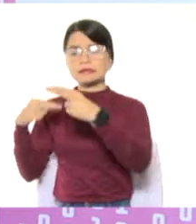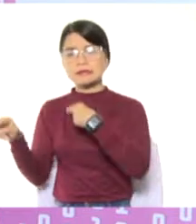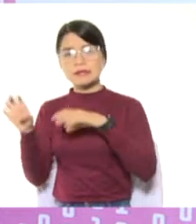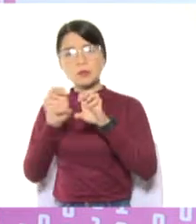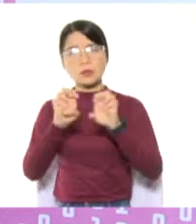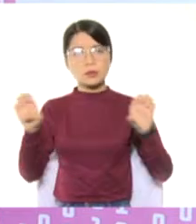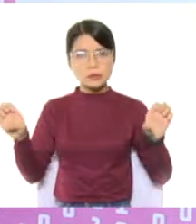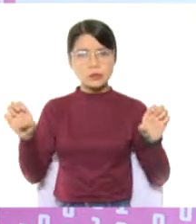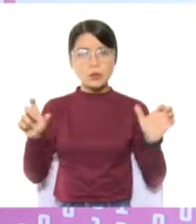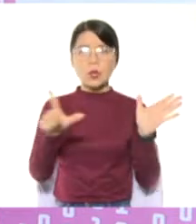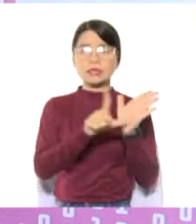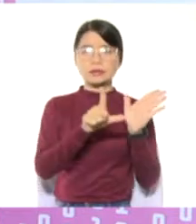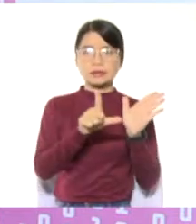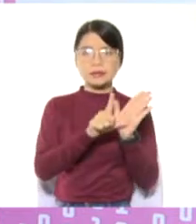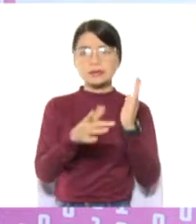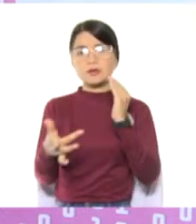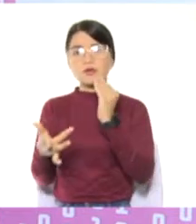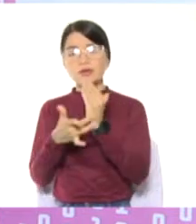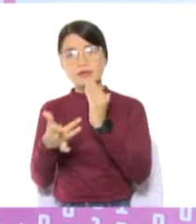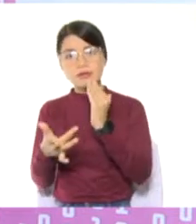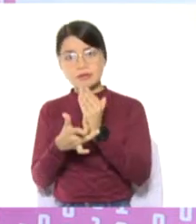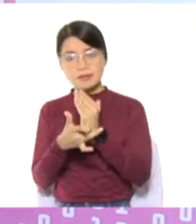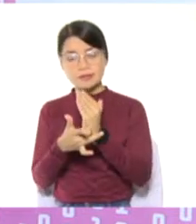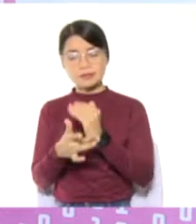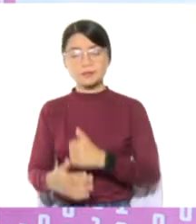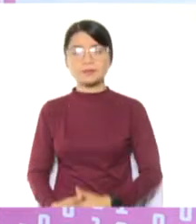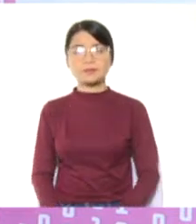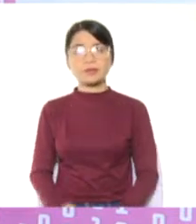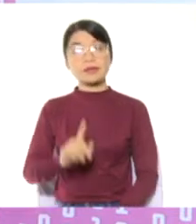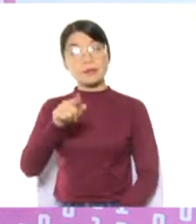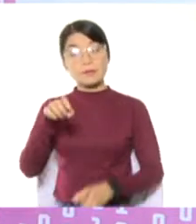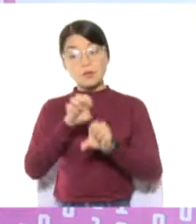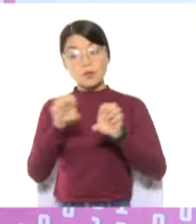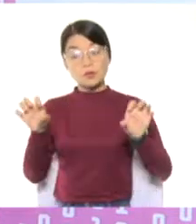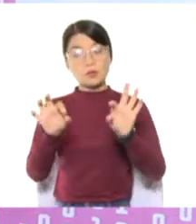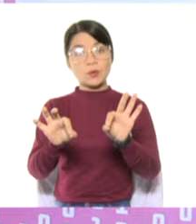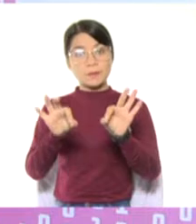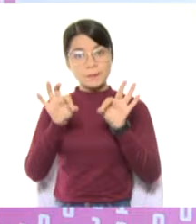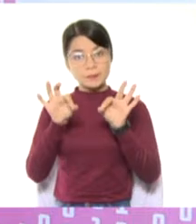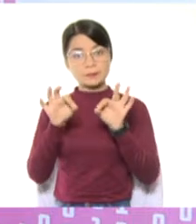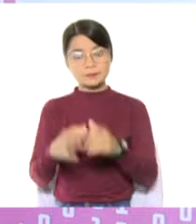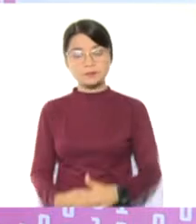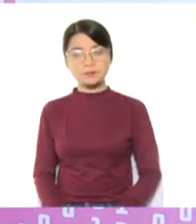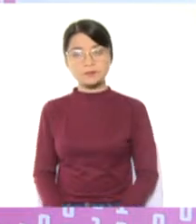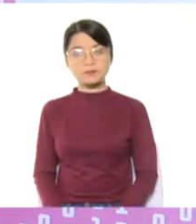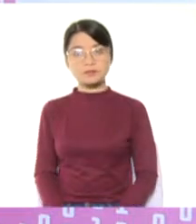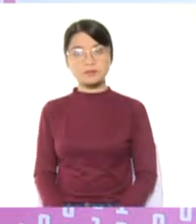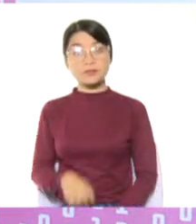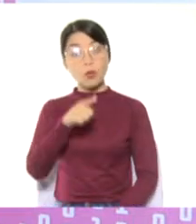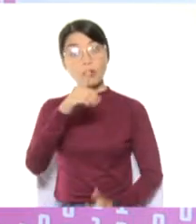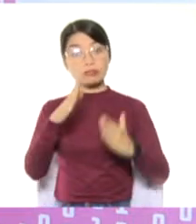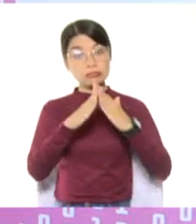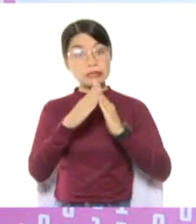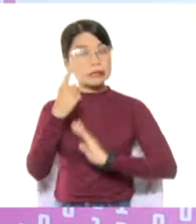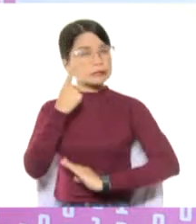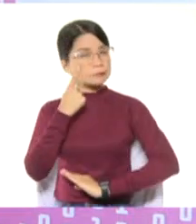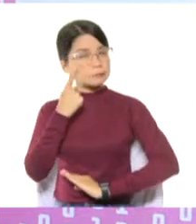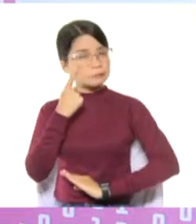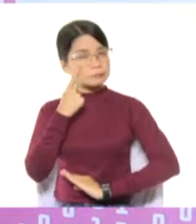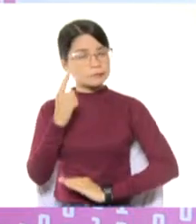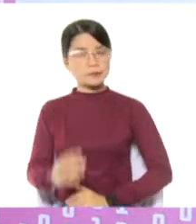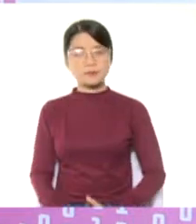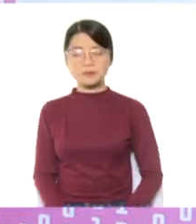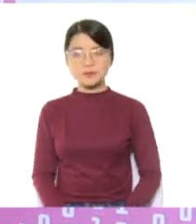Media técnica, media general y por supuesto nuestra modalidad de educación especial. Así que en casa muy atentos.